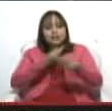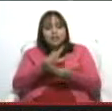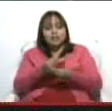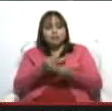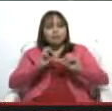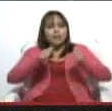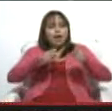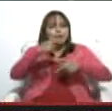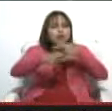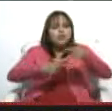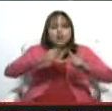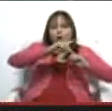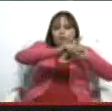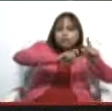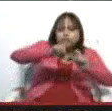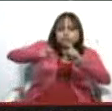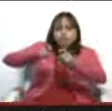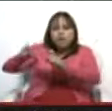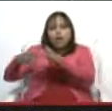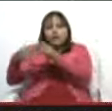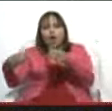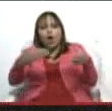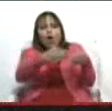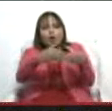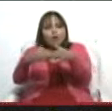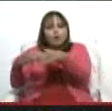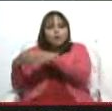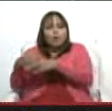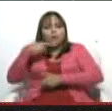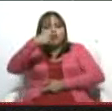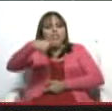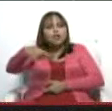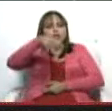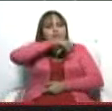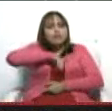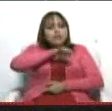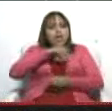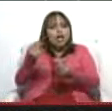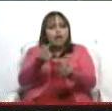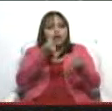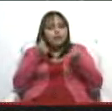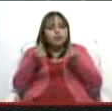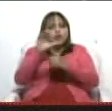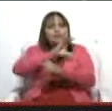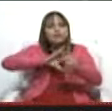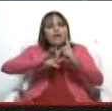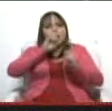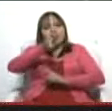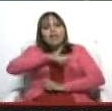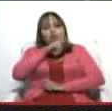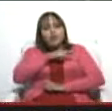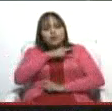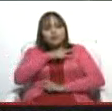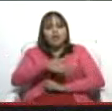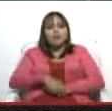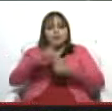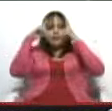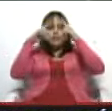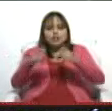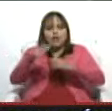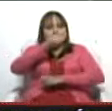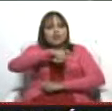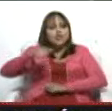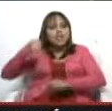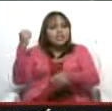proceso de consultas a todos los sectores de la vida política, social, económica, cultural, religiosa, académica, de trabajadores